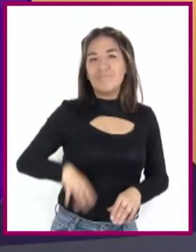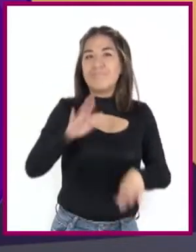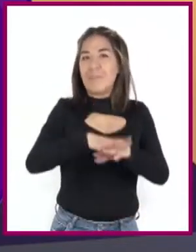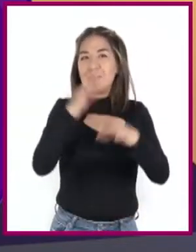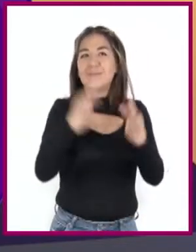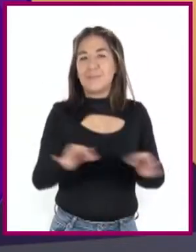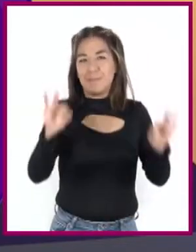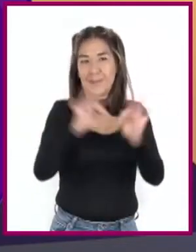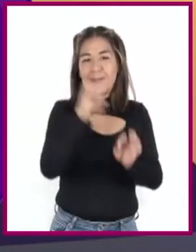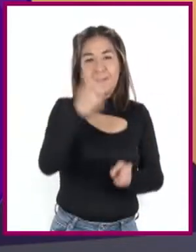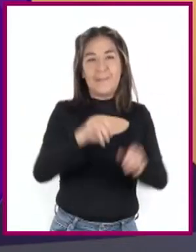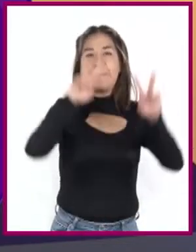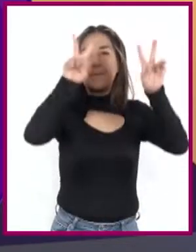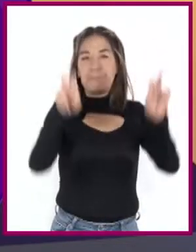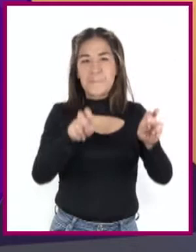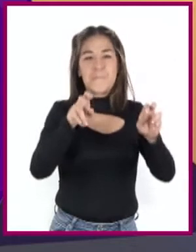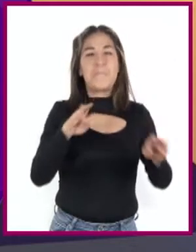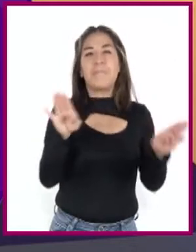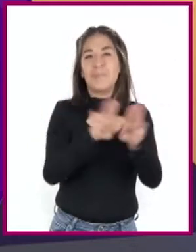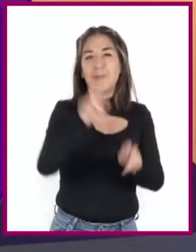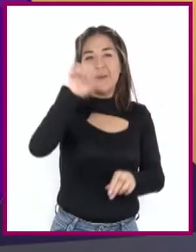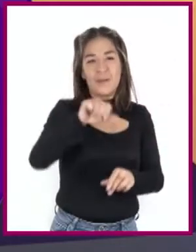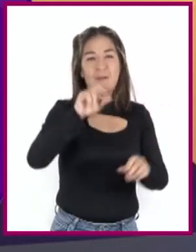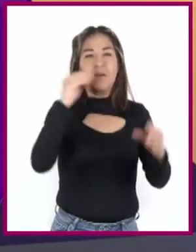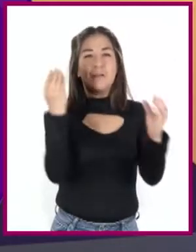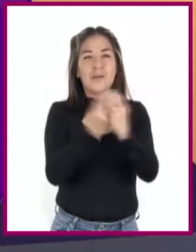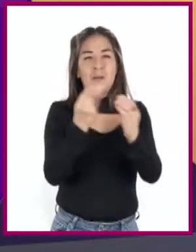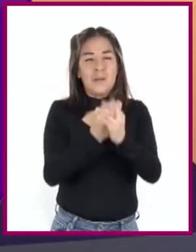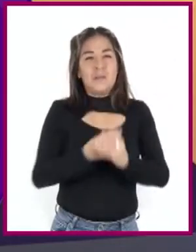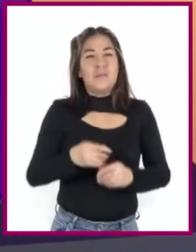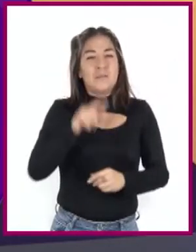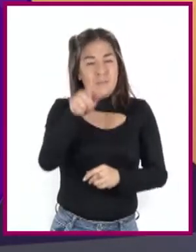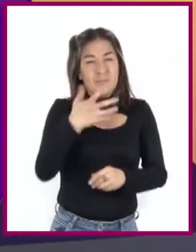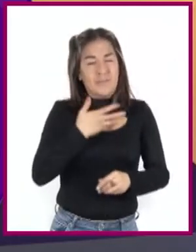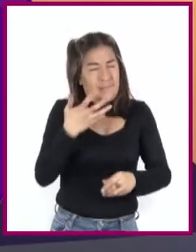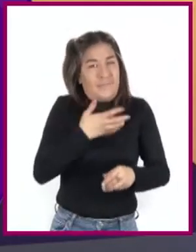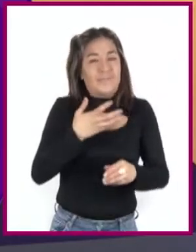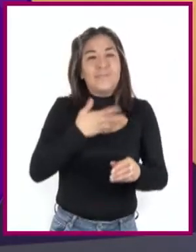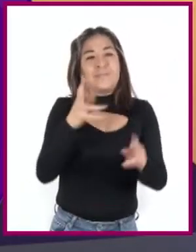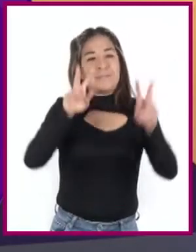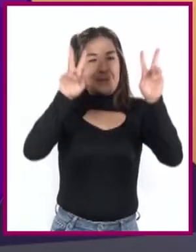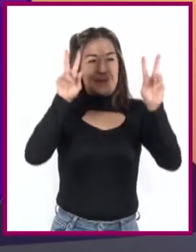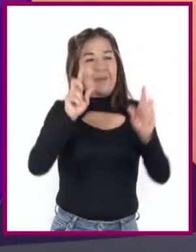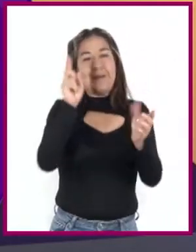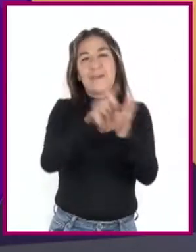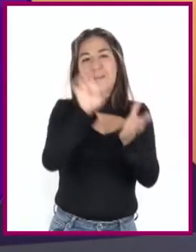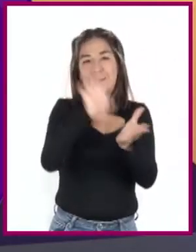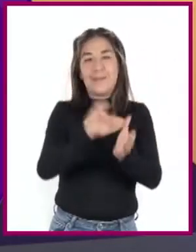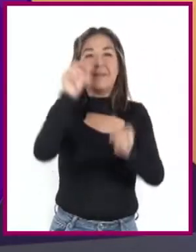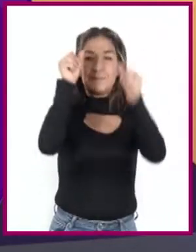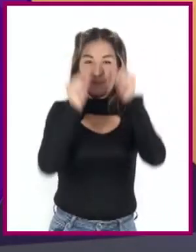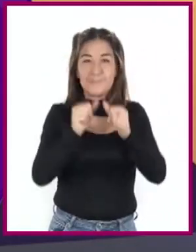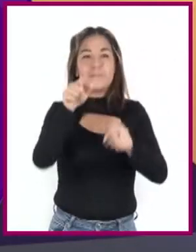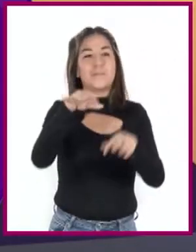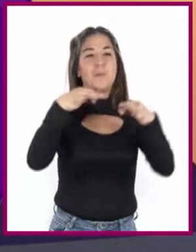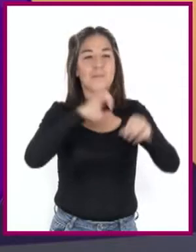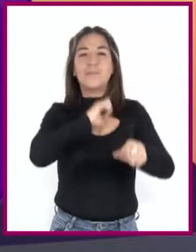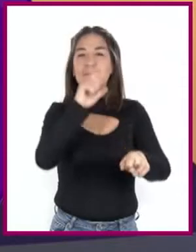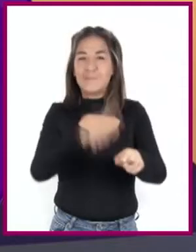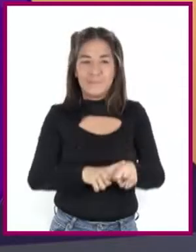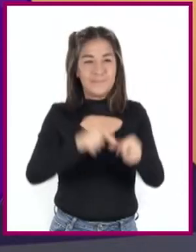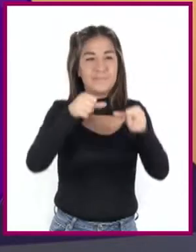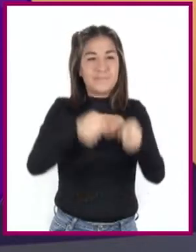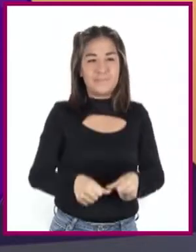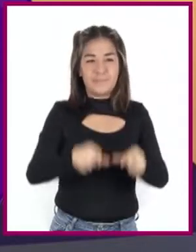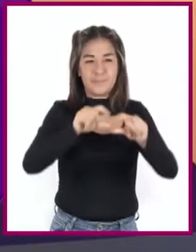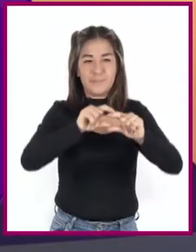más relevantes del tema que trataremos en esta sesión. Si tienen discapacidad visual, preparen sus hojas Leyer, punzón y